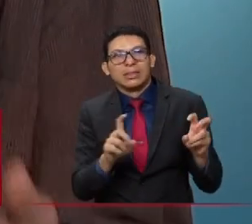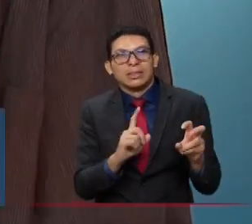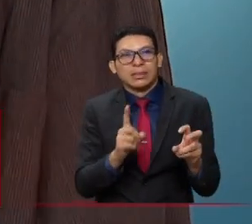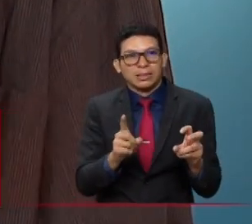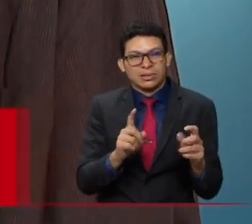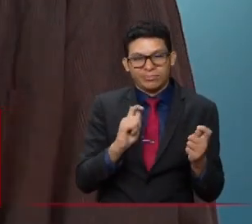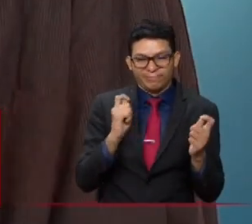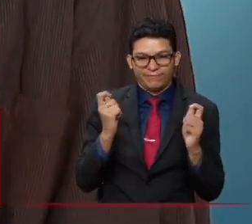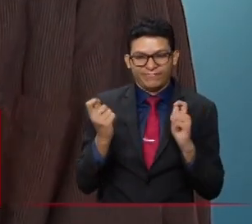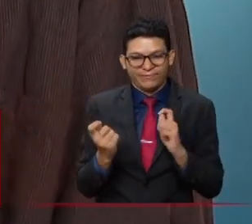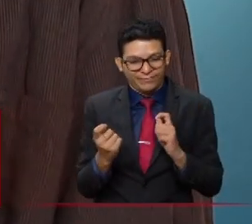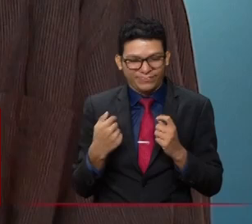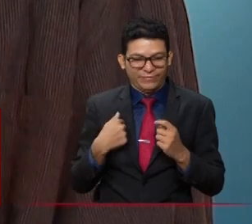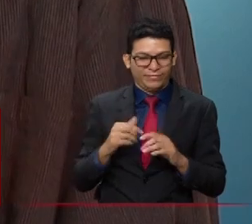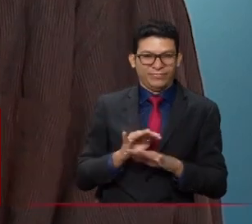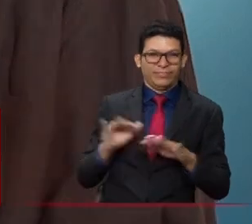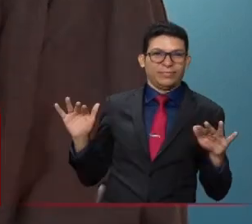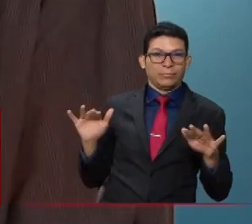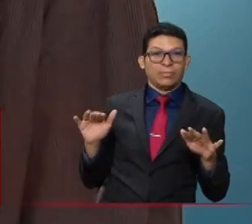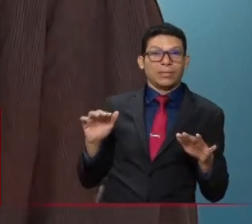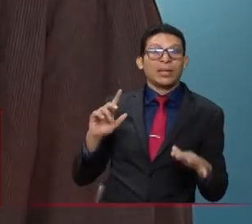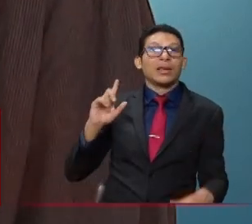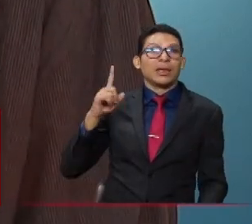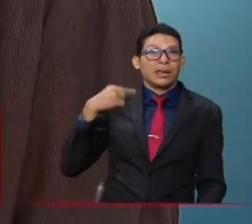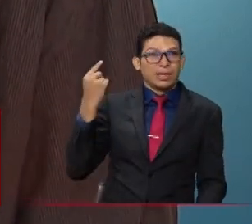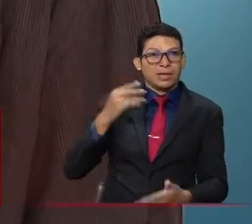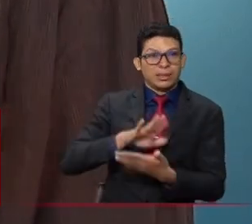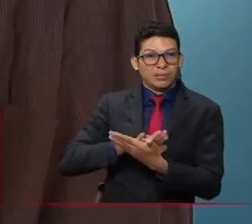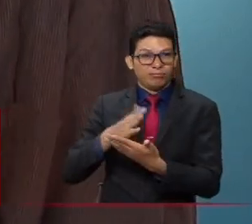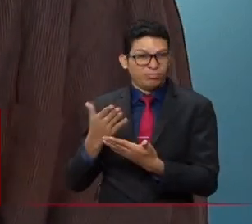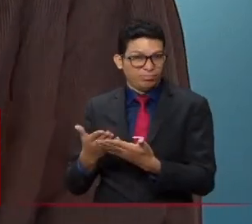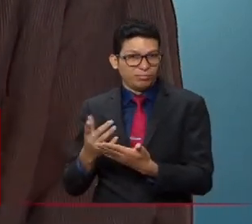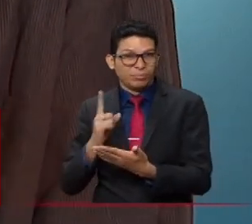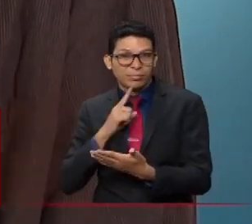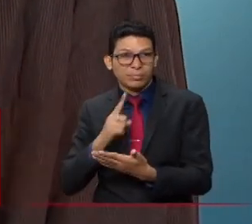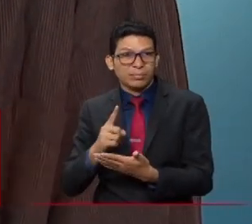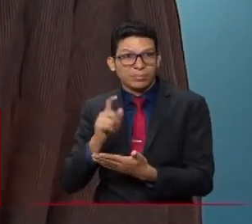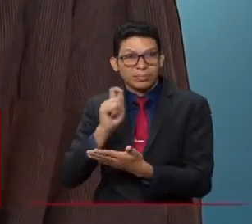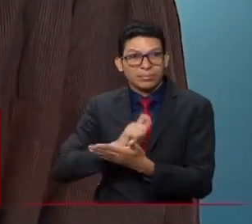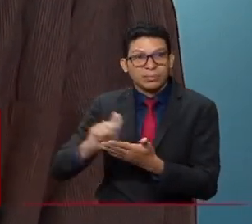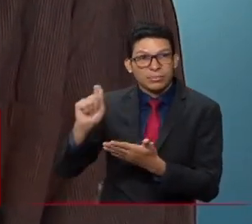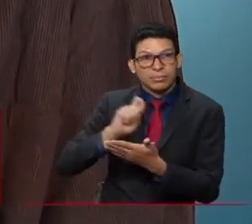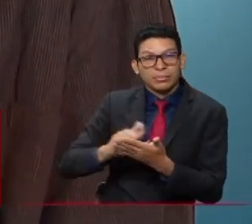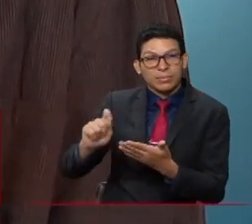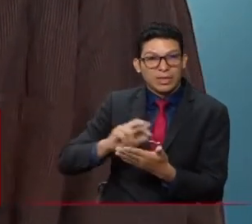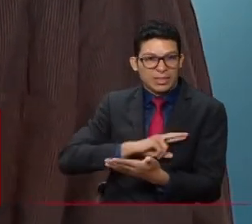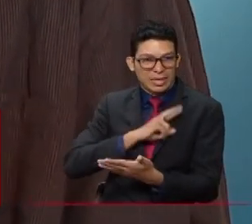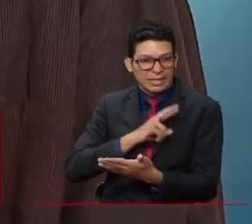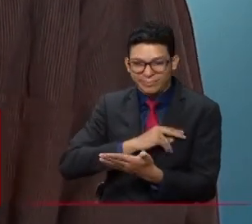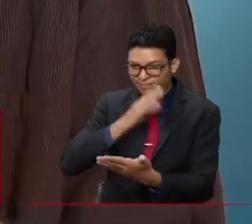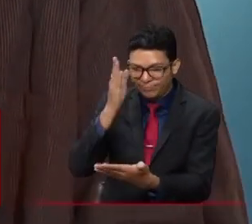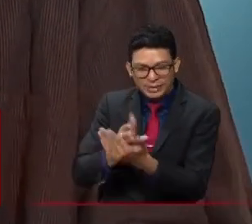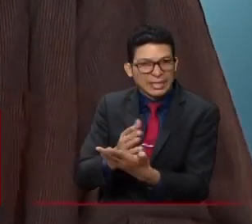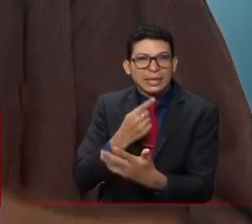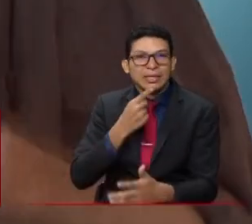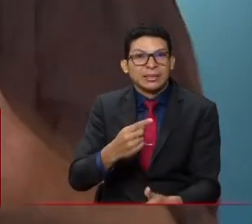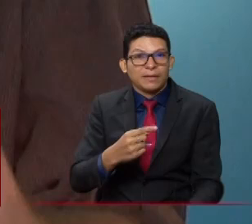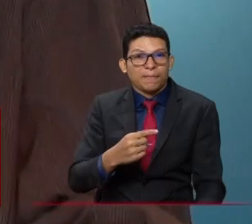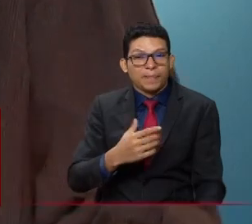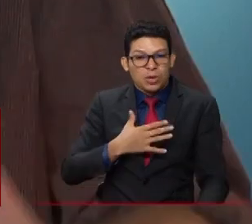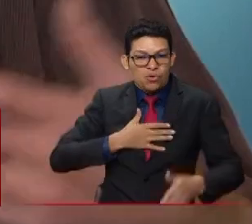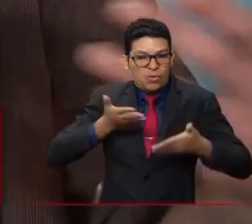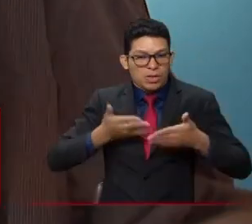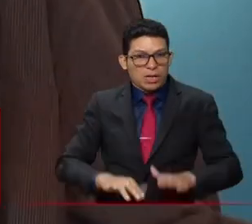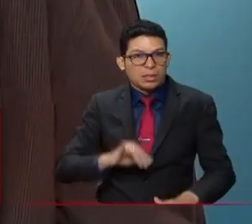la conversión, porque según las interpretaciones estrictas de la religión, uno